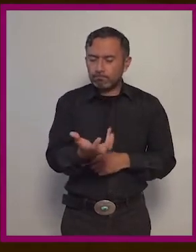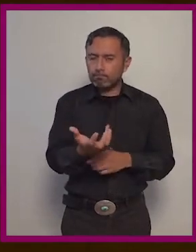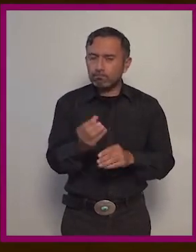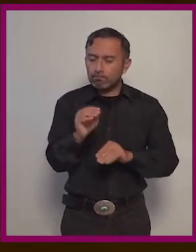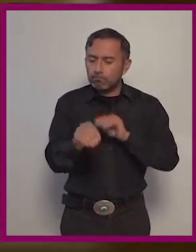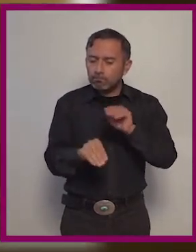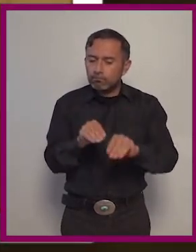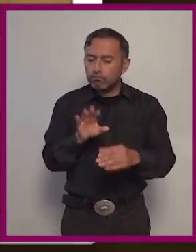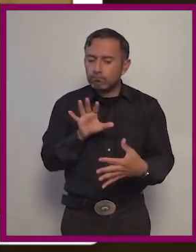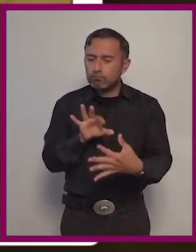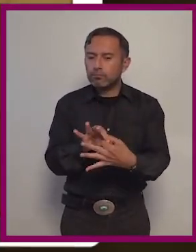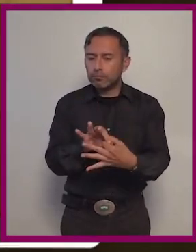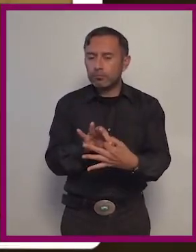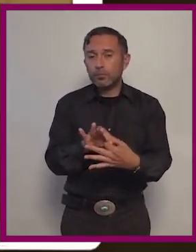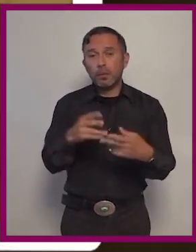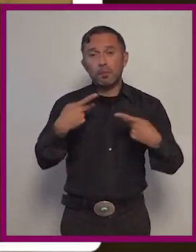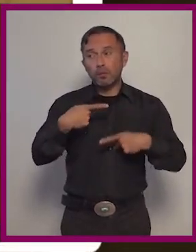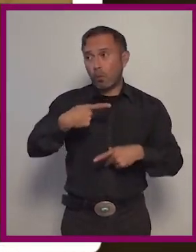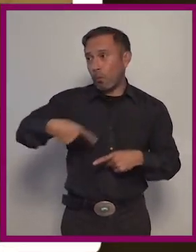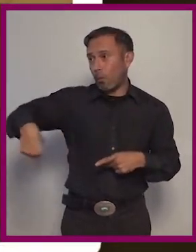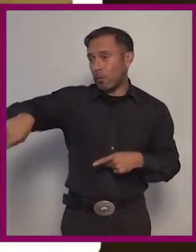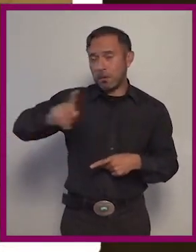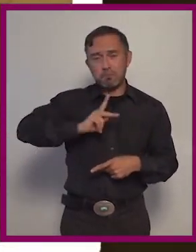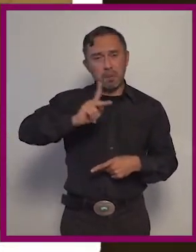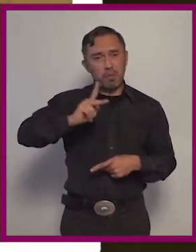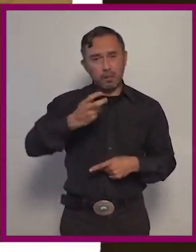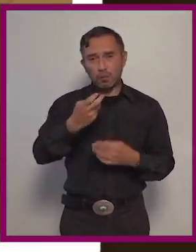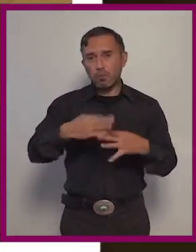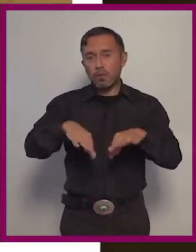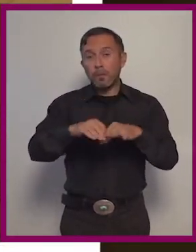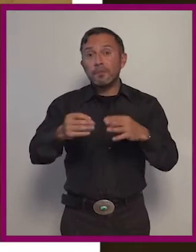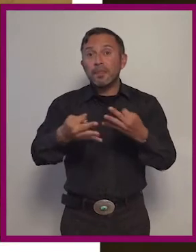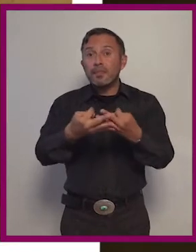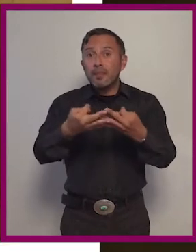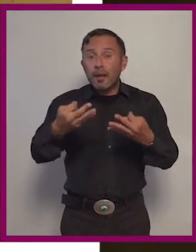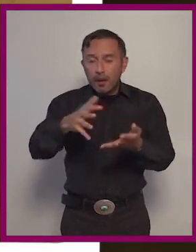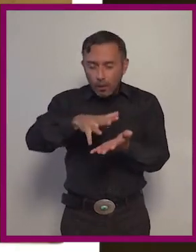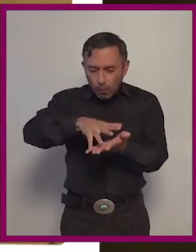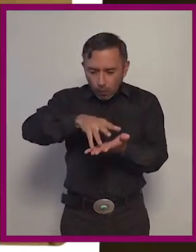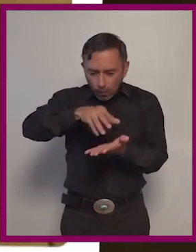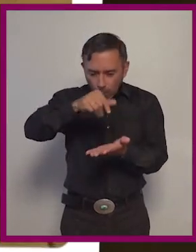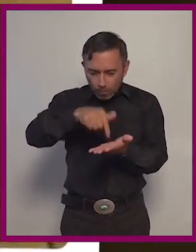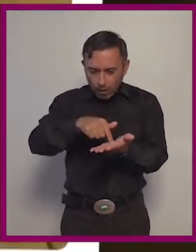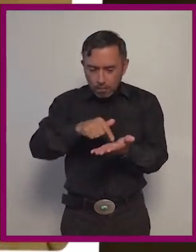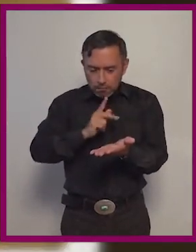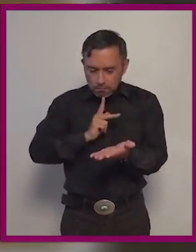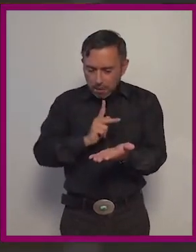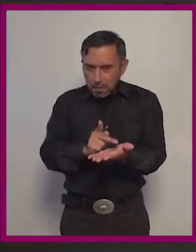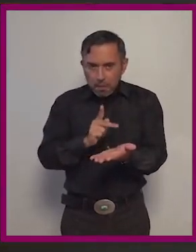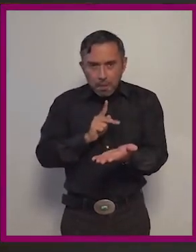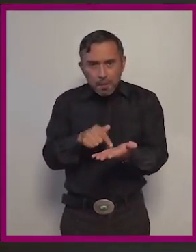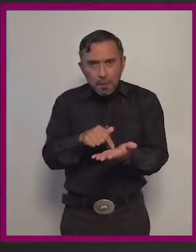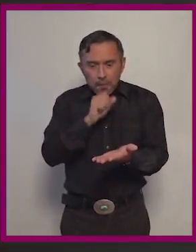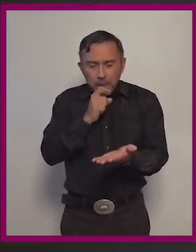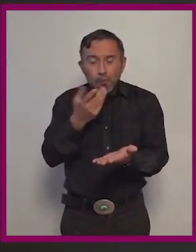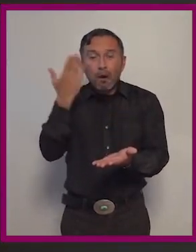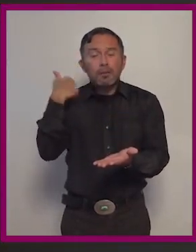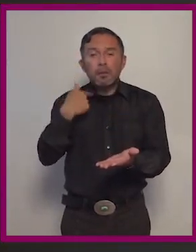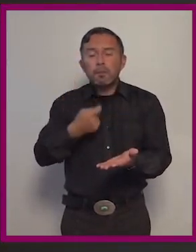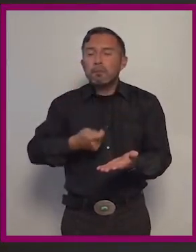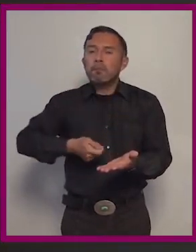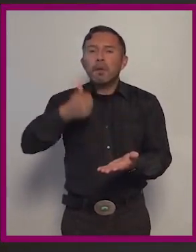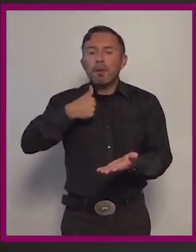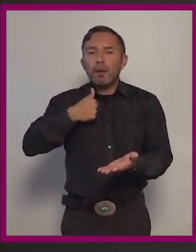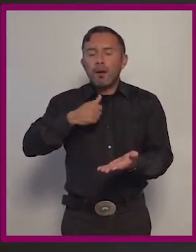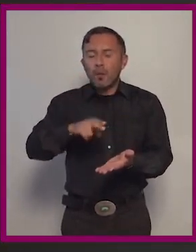importante. Que al momento que tú tocas la tierra dices, pues voy a regresar a mi origen. Y es lo que está pasando ahorita,